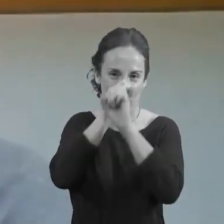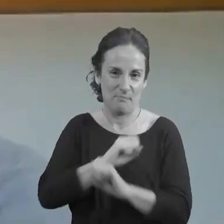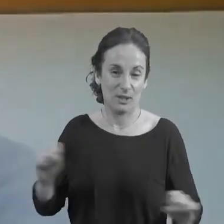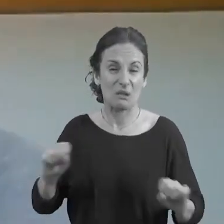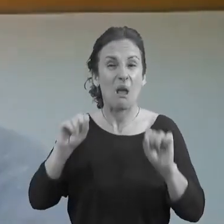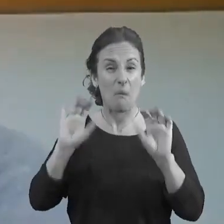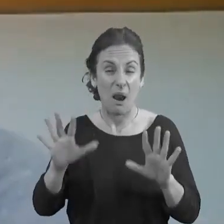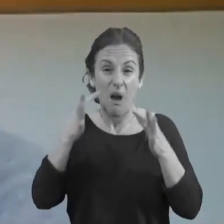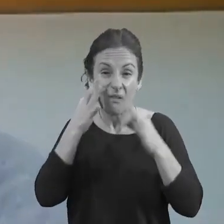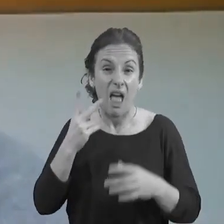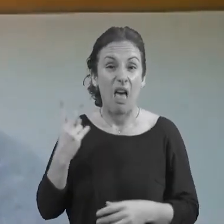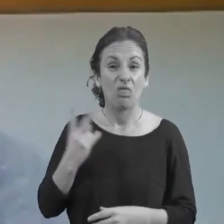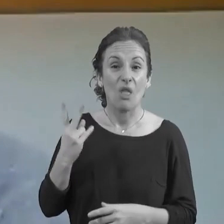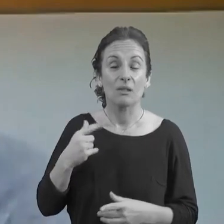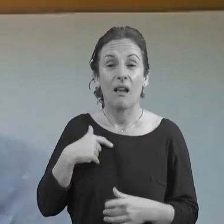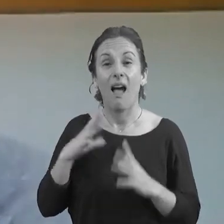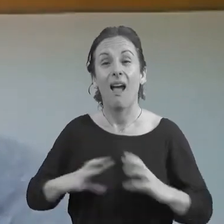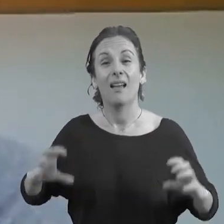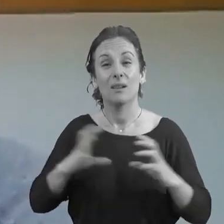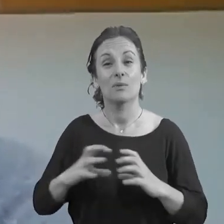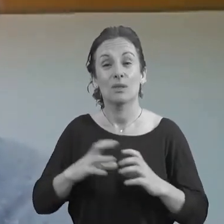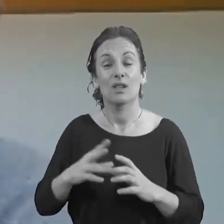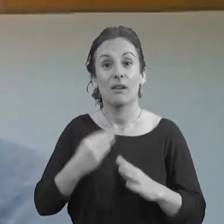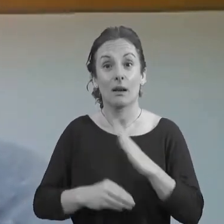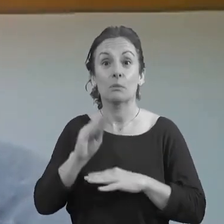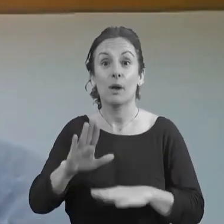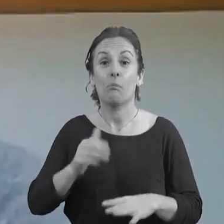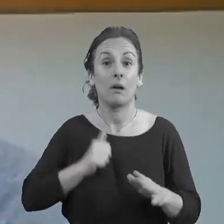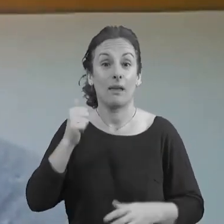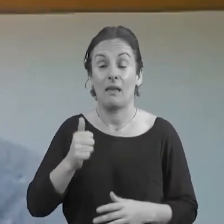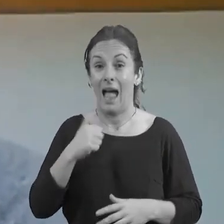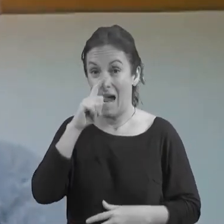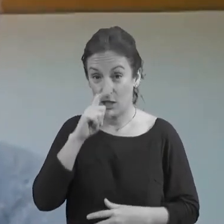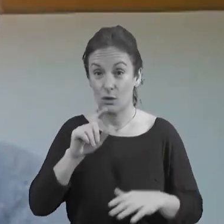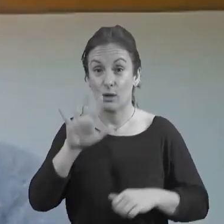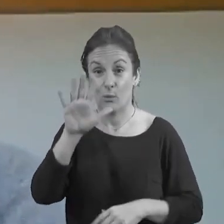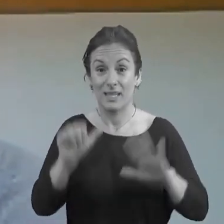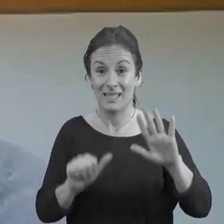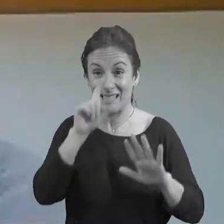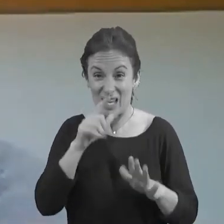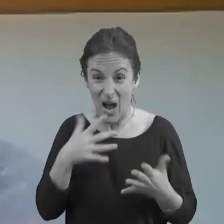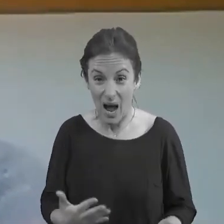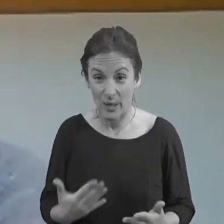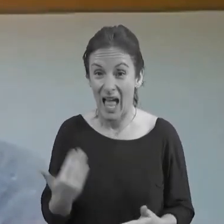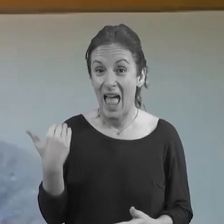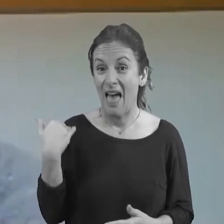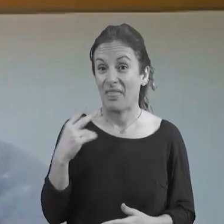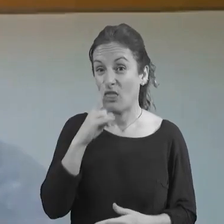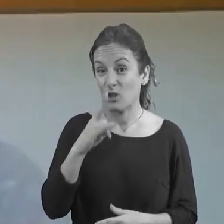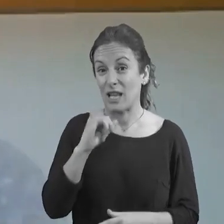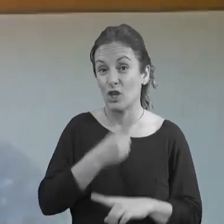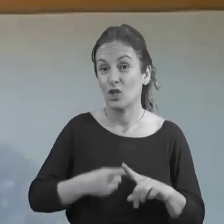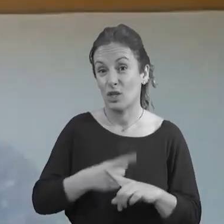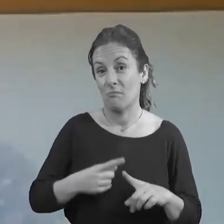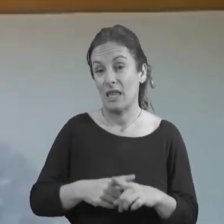no lo teníamos justamente, pero tengo 56 años y hace 2 y medio que comparten vida con nosotras una adolescente